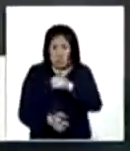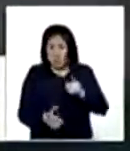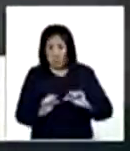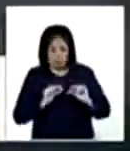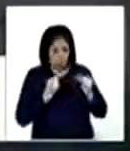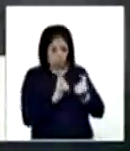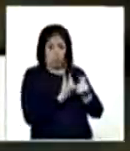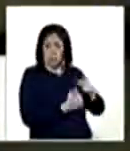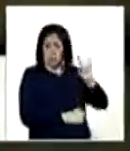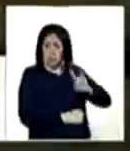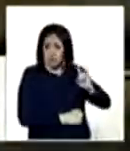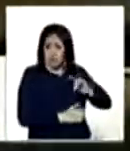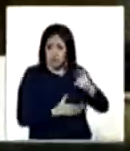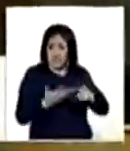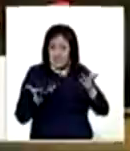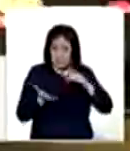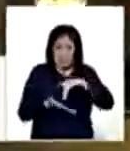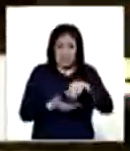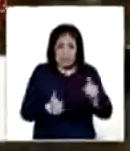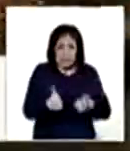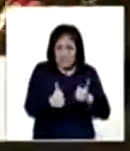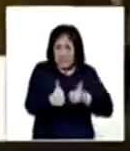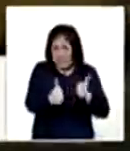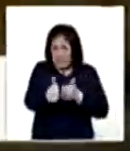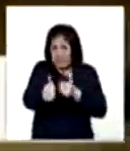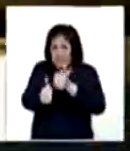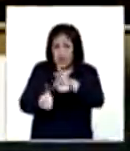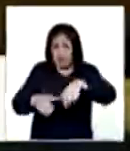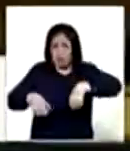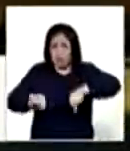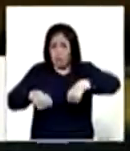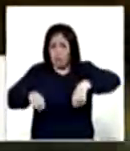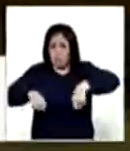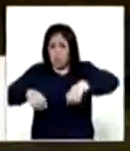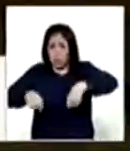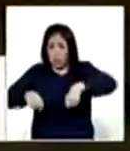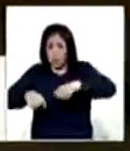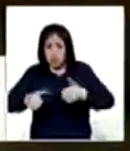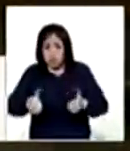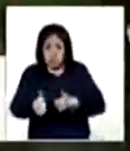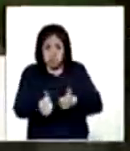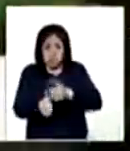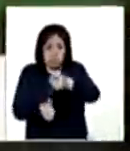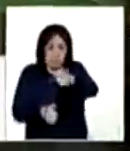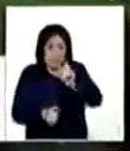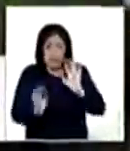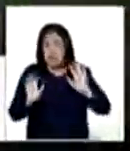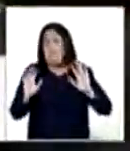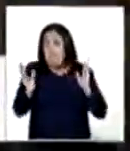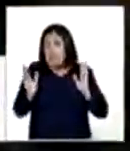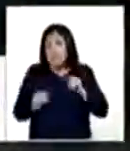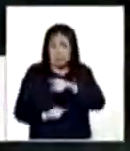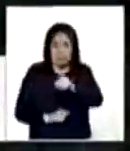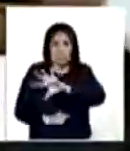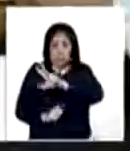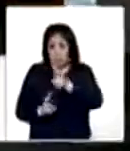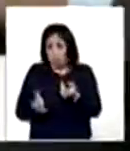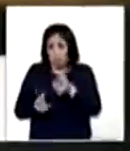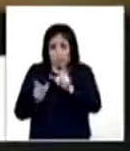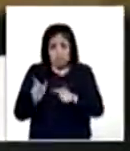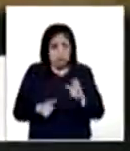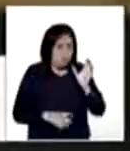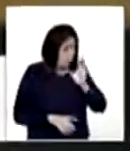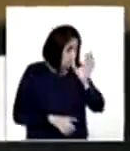de Emergencias Centro están siguiendo a una moto que al parecer habría participado en un robo. Están buscándolo